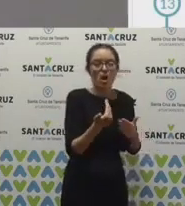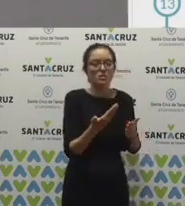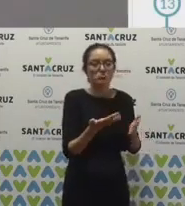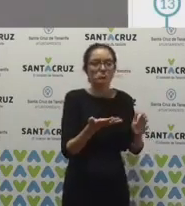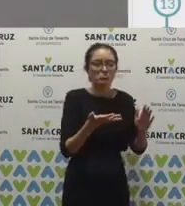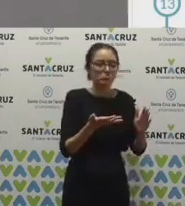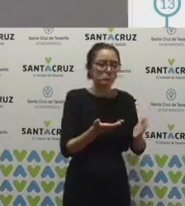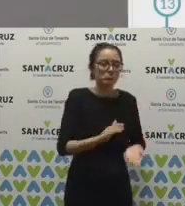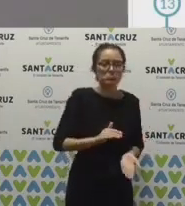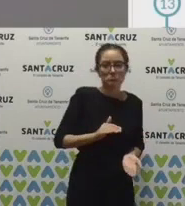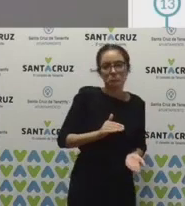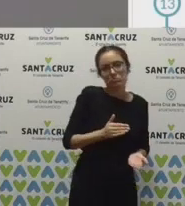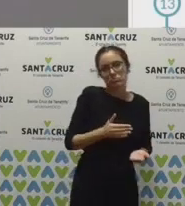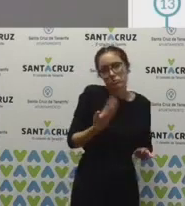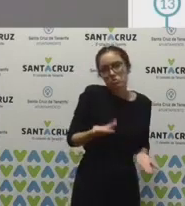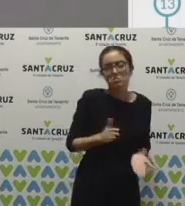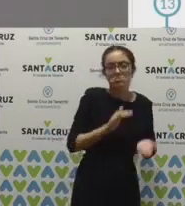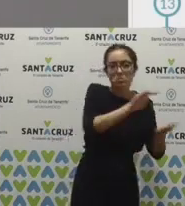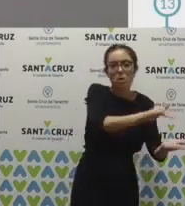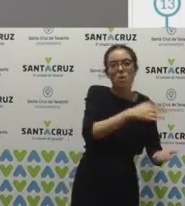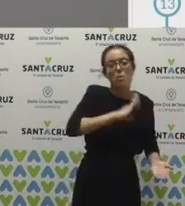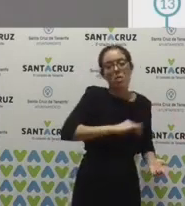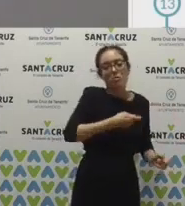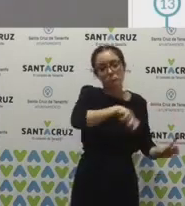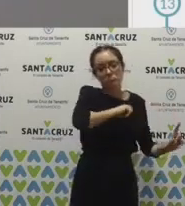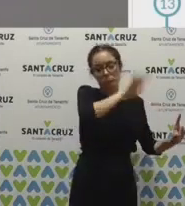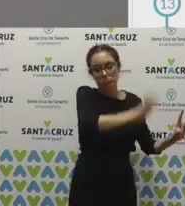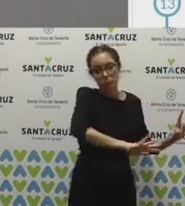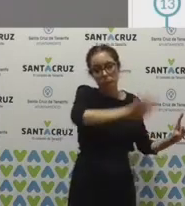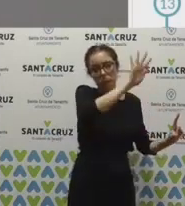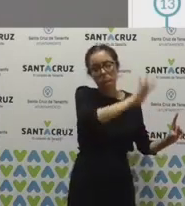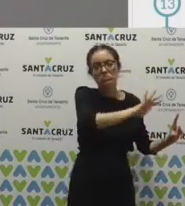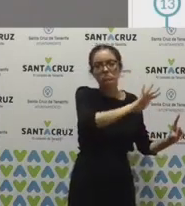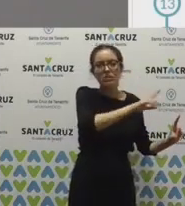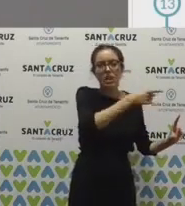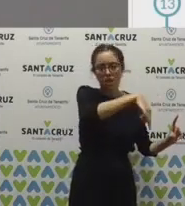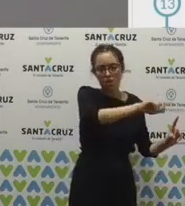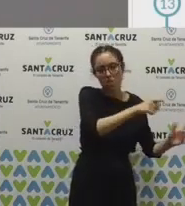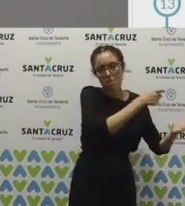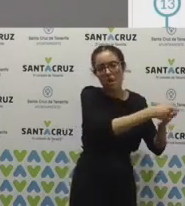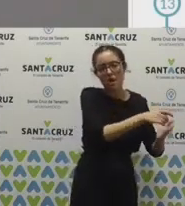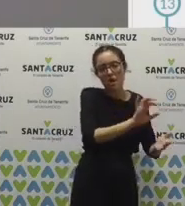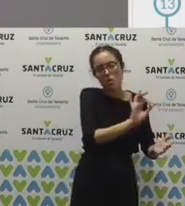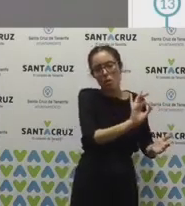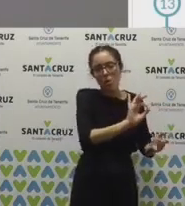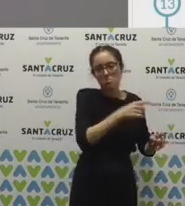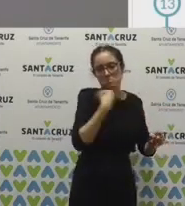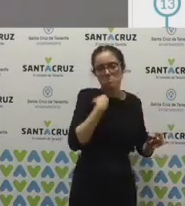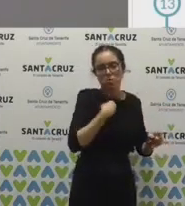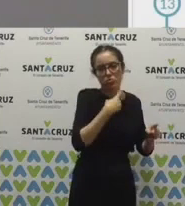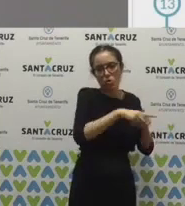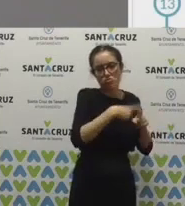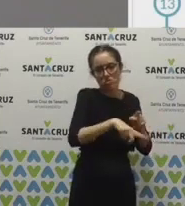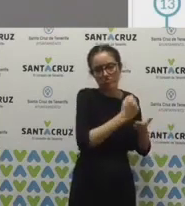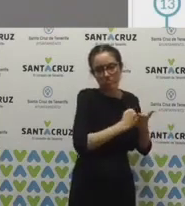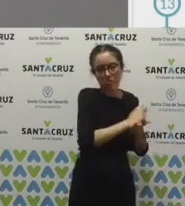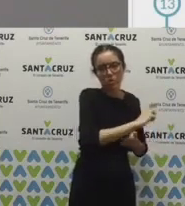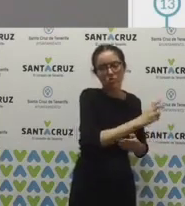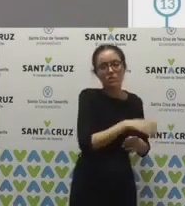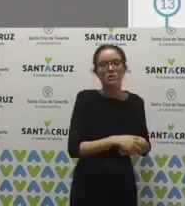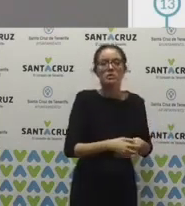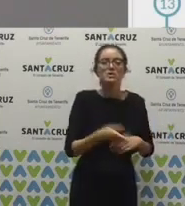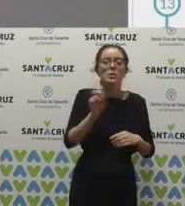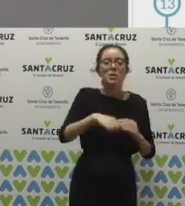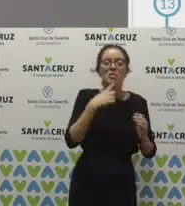estatal algo financiarlas con otros productos de las farmacias en cuanto a solicitar al cabildo de tenerife y al gobierno de canarias la